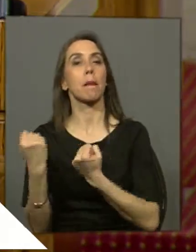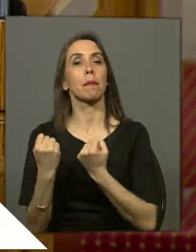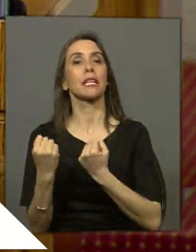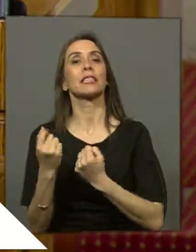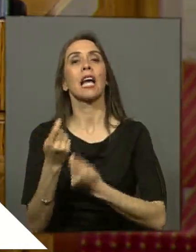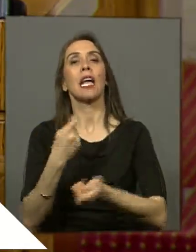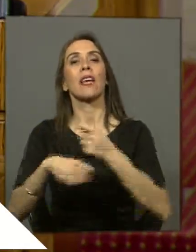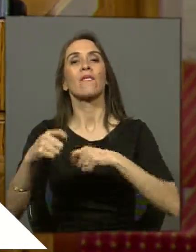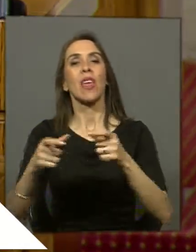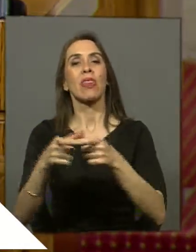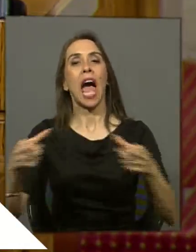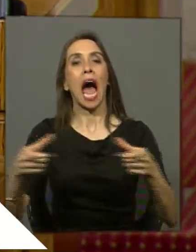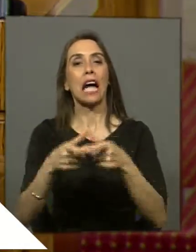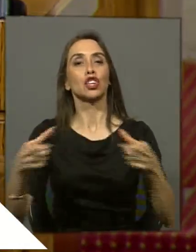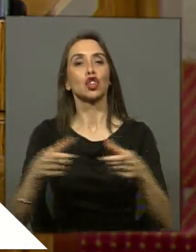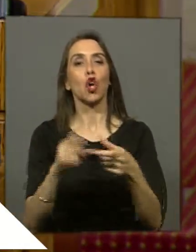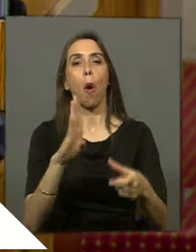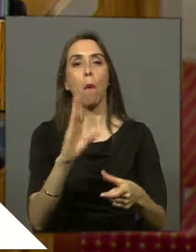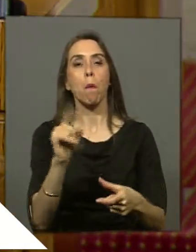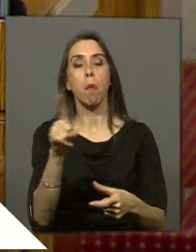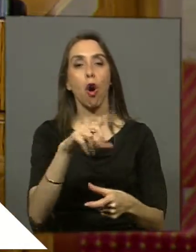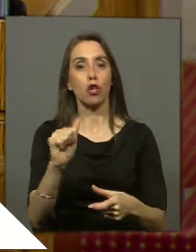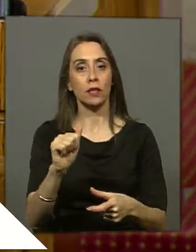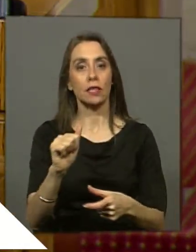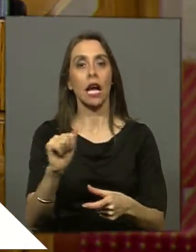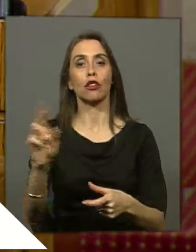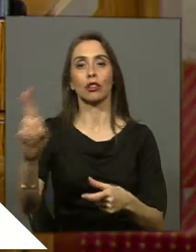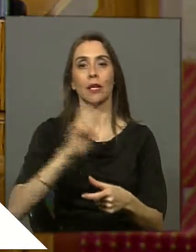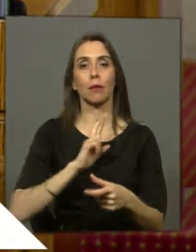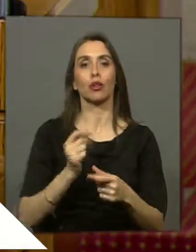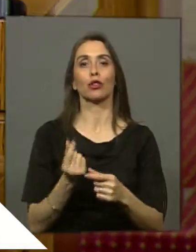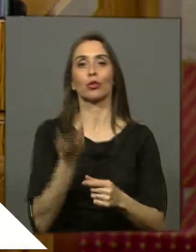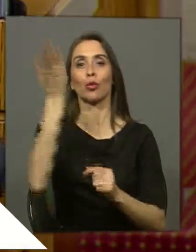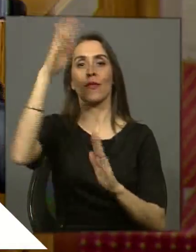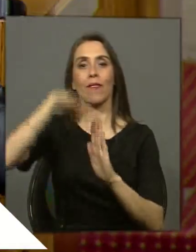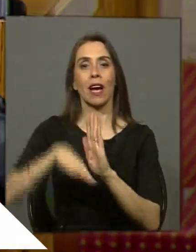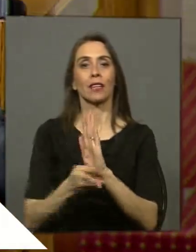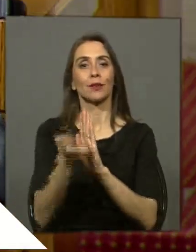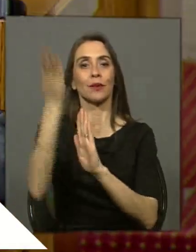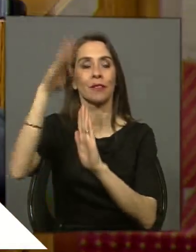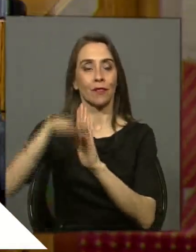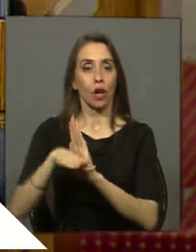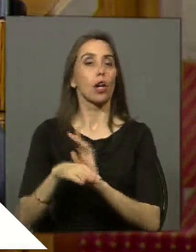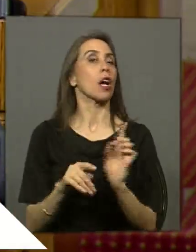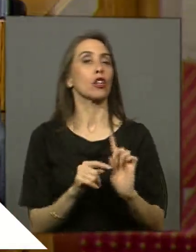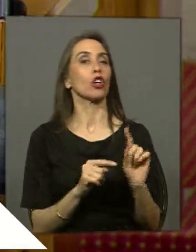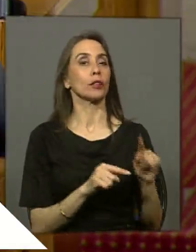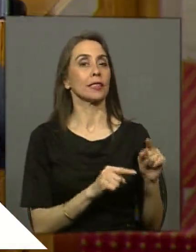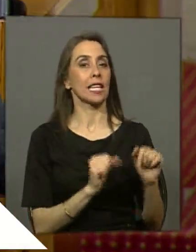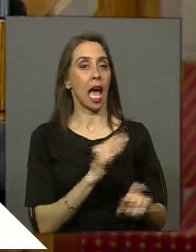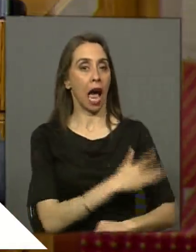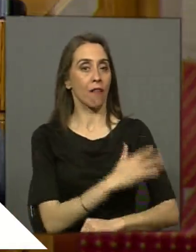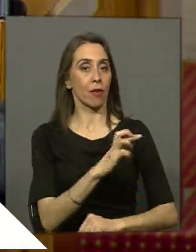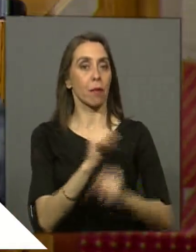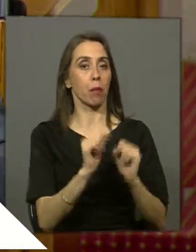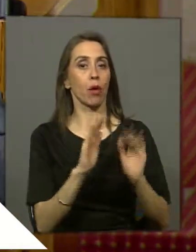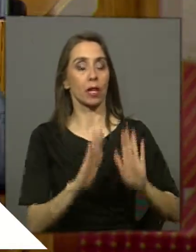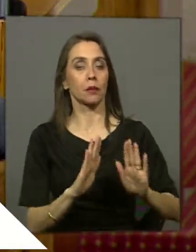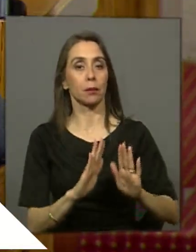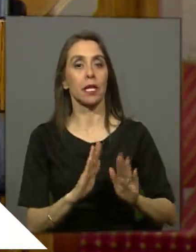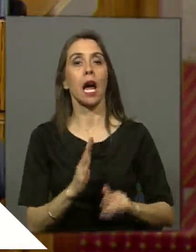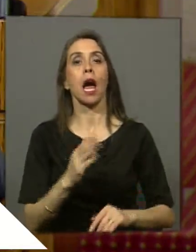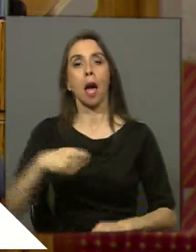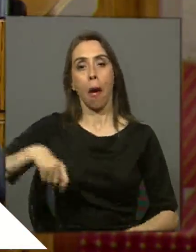y que nos permiten diariamente tener esa respuesta financiera al poder esperar van a poder permitir mejorar las